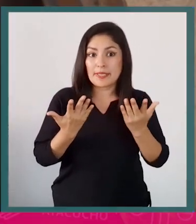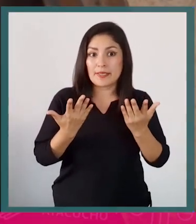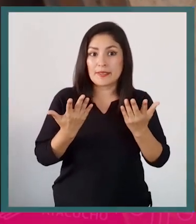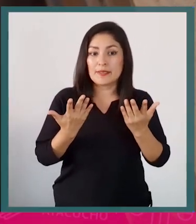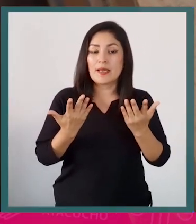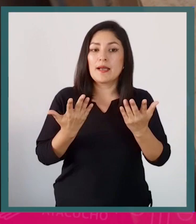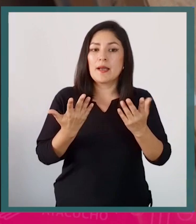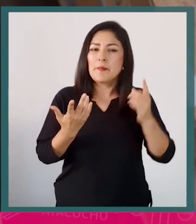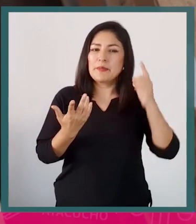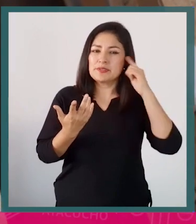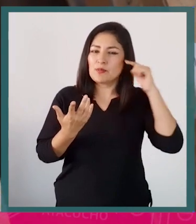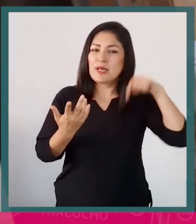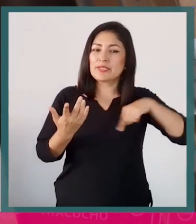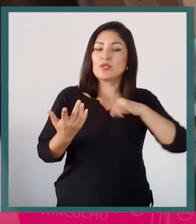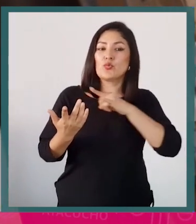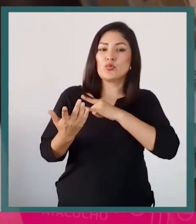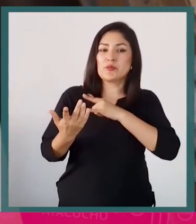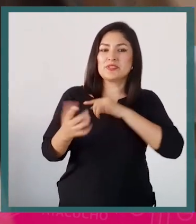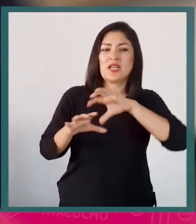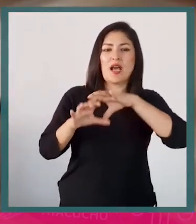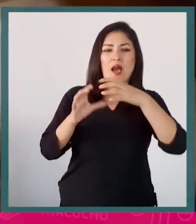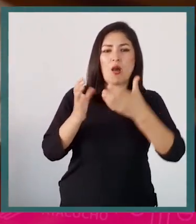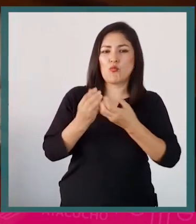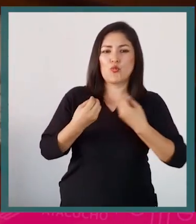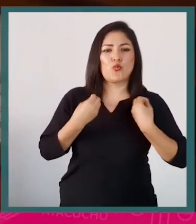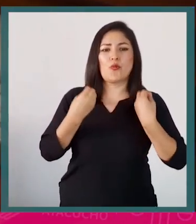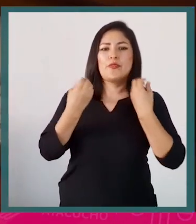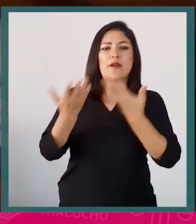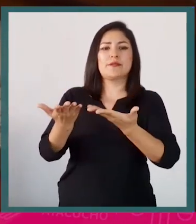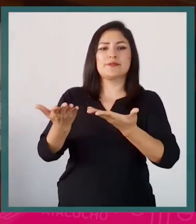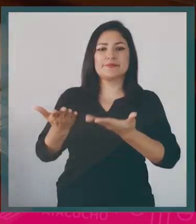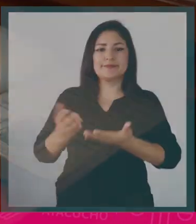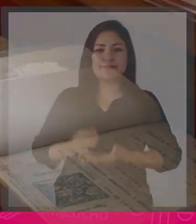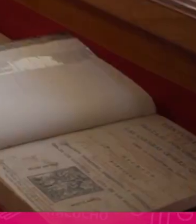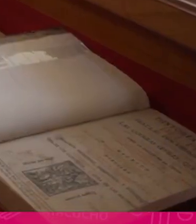servicio de la universidad hacia el mundo.